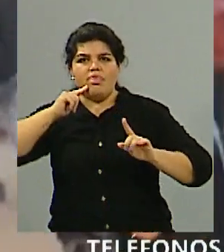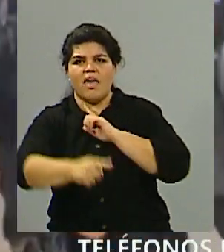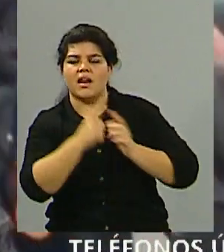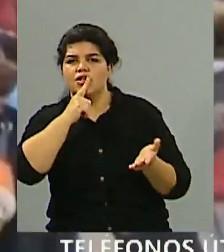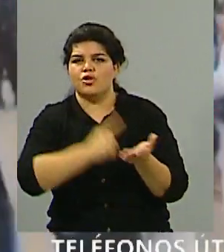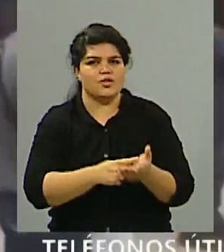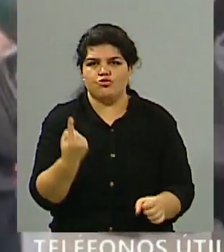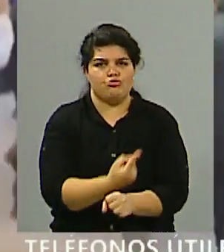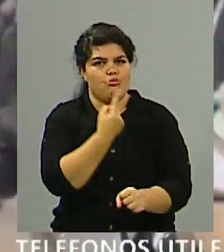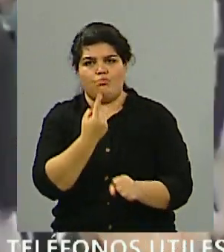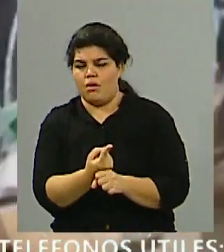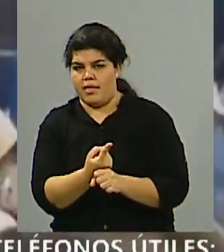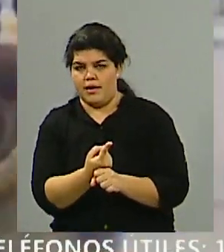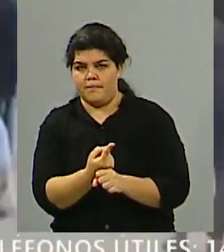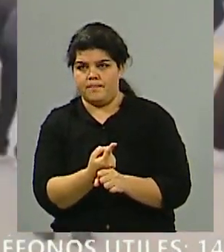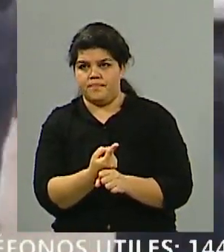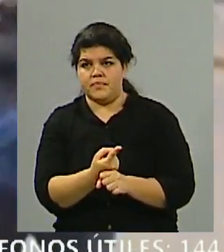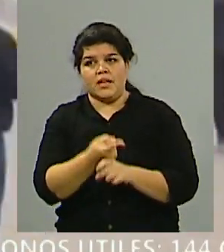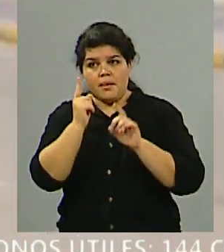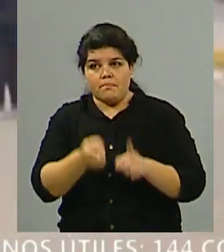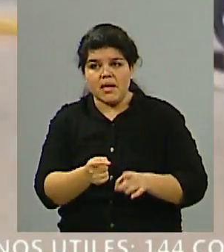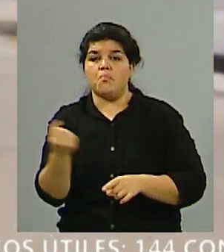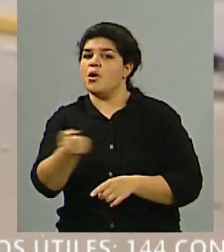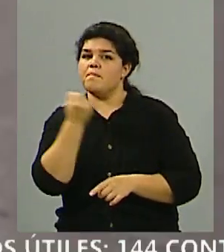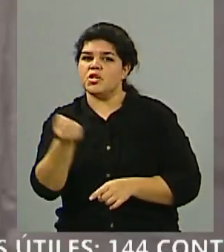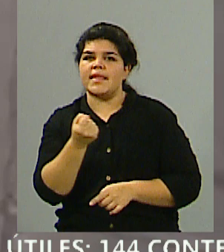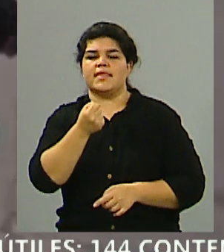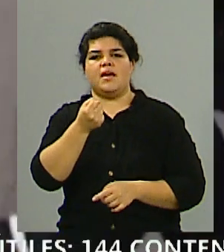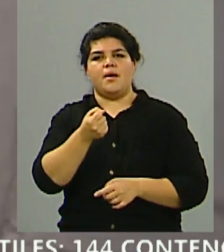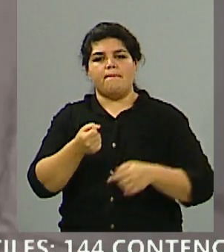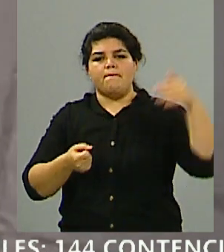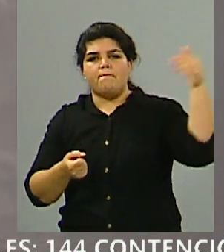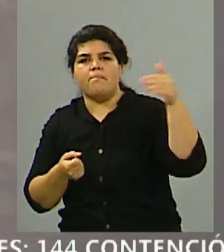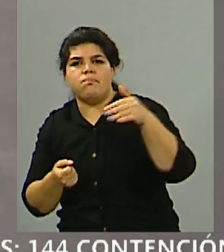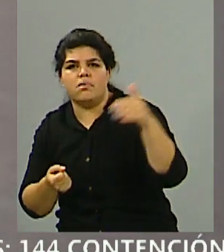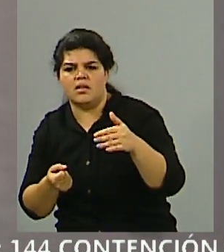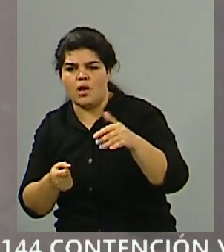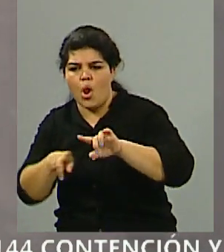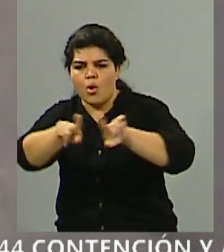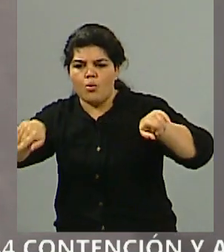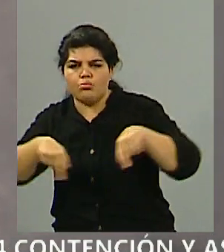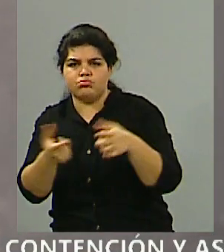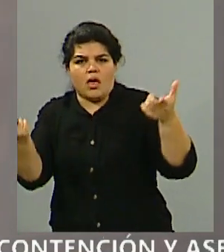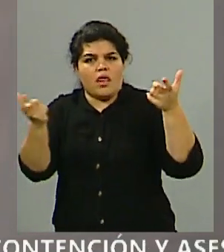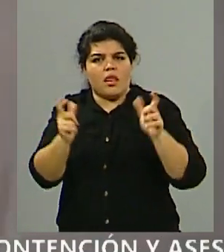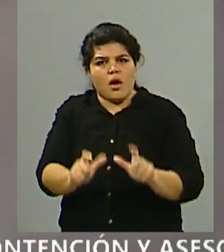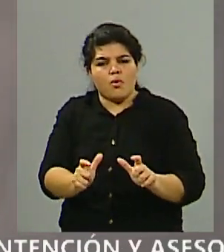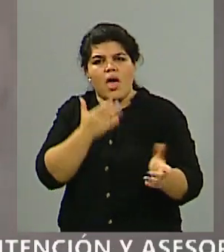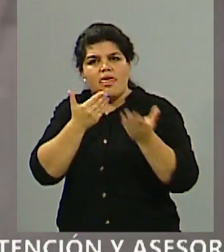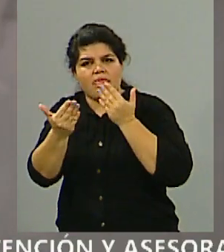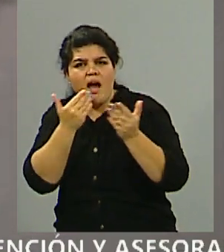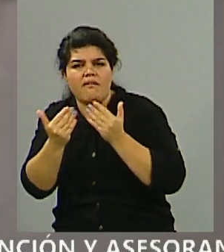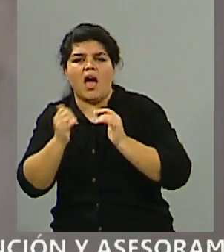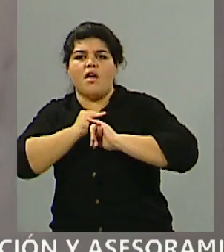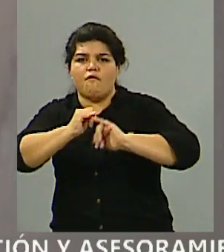a derechos. Estas consultas... Con participación efectiva, que ese es el gran tema. No ha habido mesas de diálogo, no han abierto ninguna